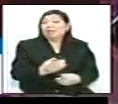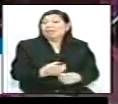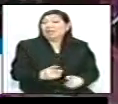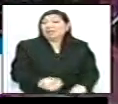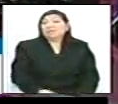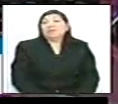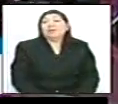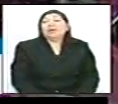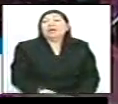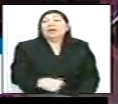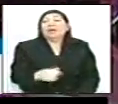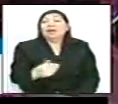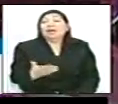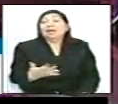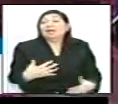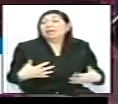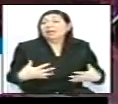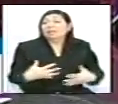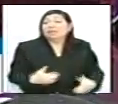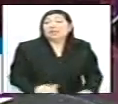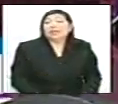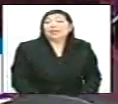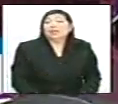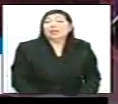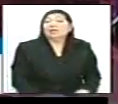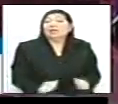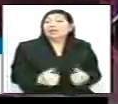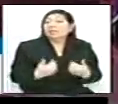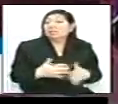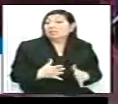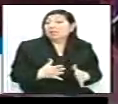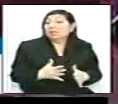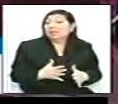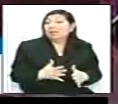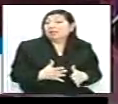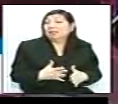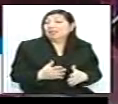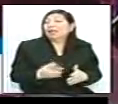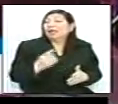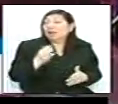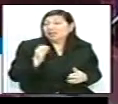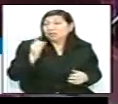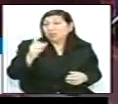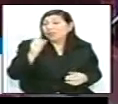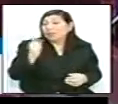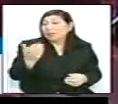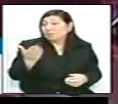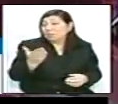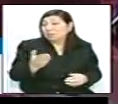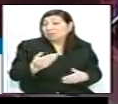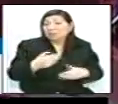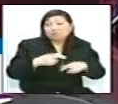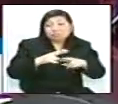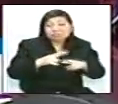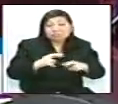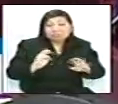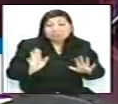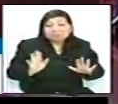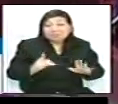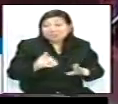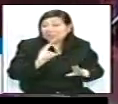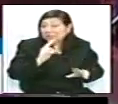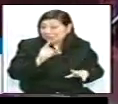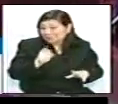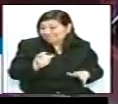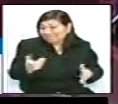democracia. Hay el temor de que efectivamente se pierda la inmunidad parlamentaria porque se está pedido por procesos de investigación. Esa es la